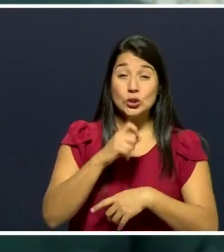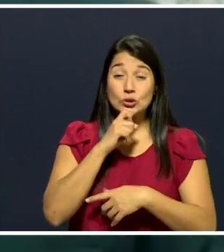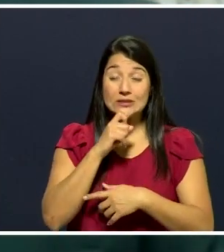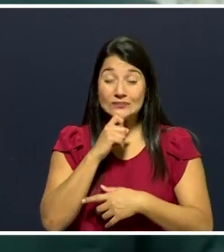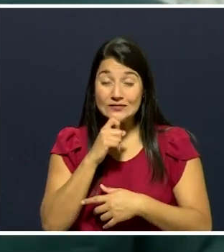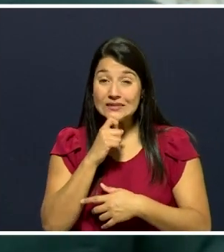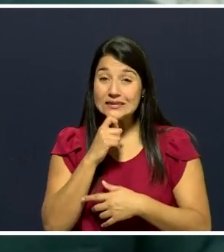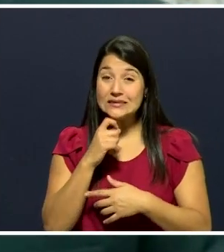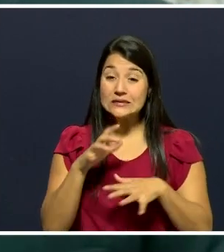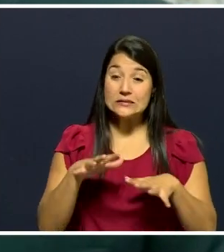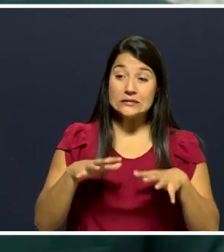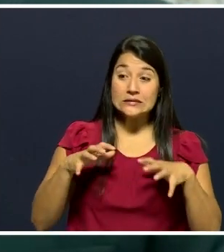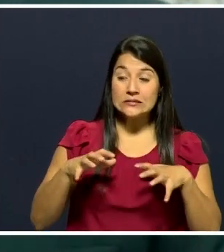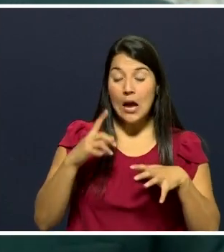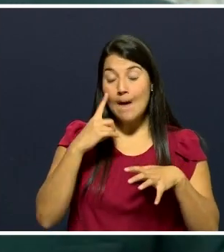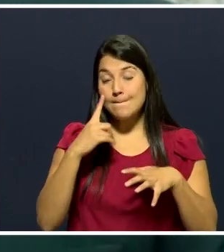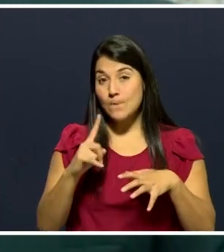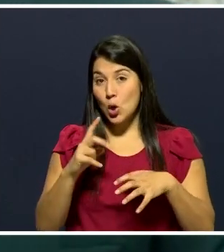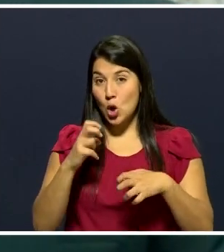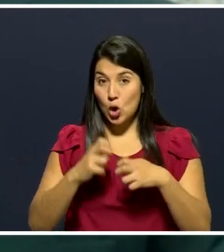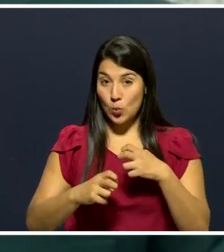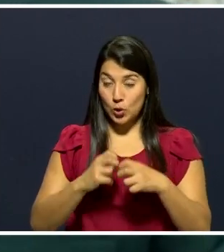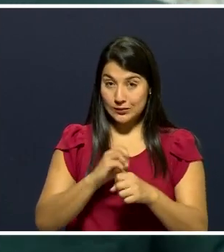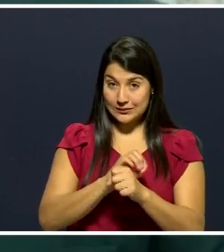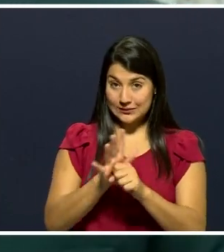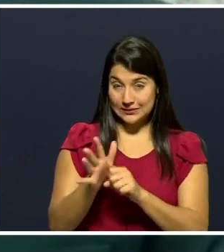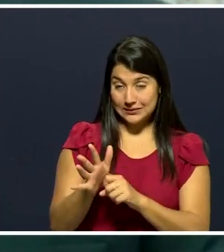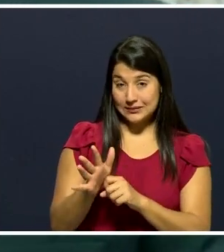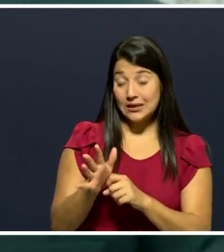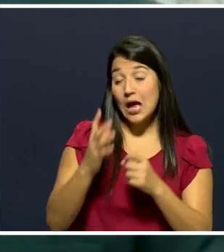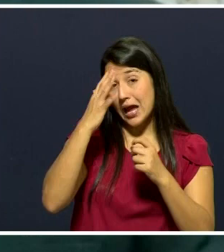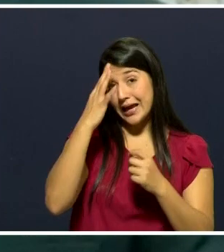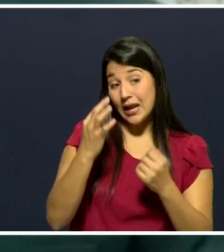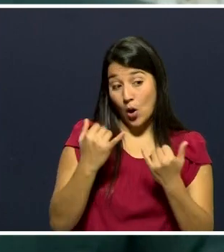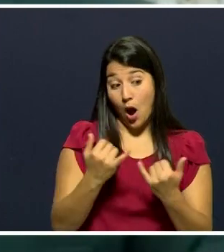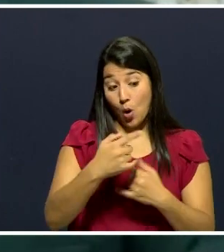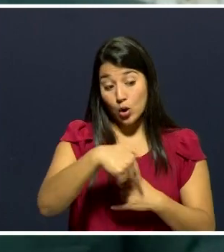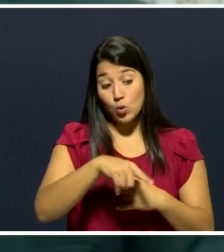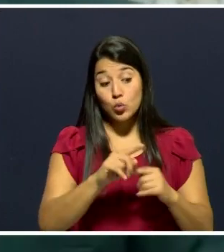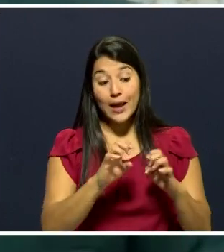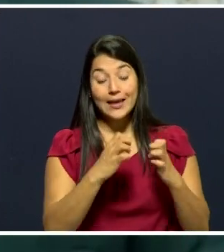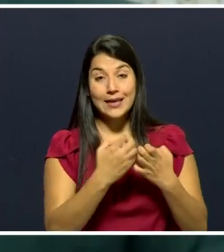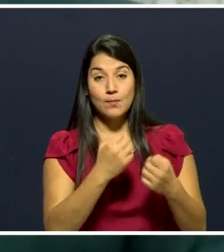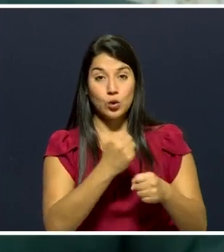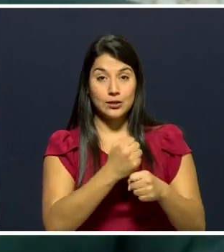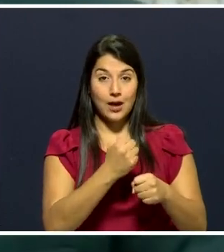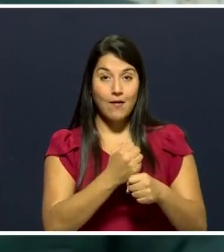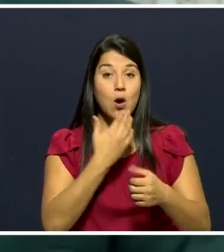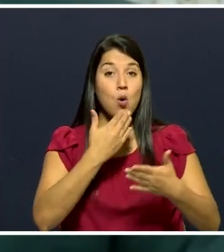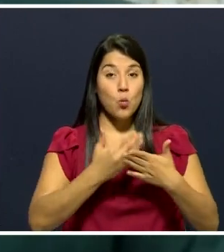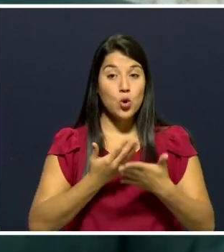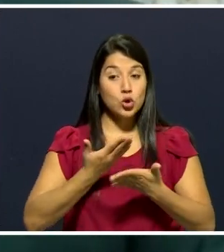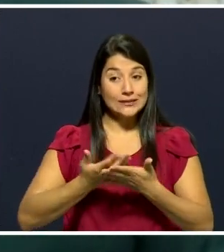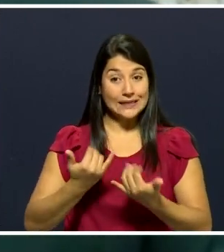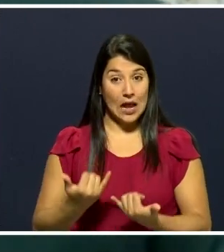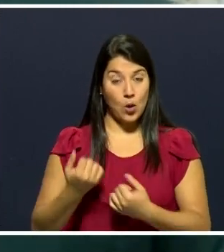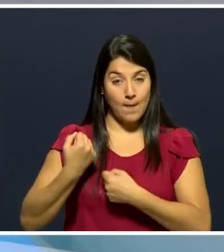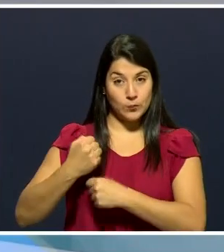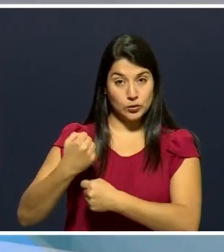ambiente sombrío producto de la crisis, creo que hay un grupo de gente buena que llega al Consejo Municipal.